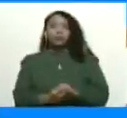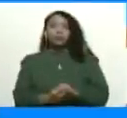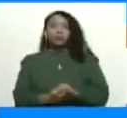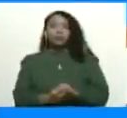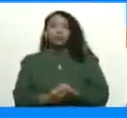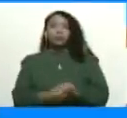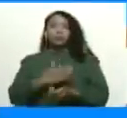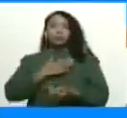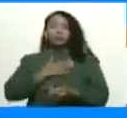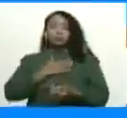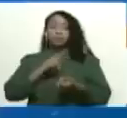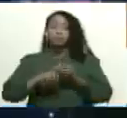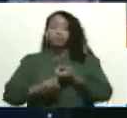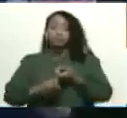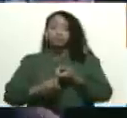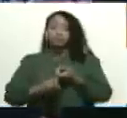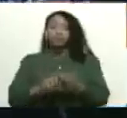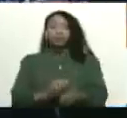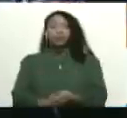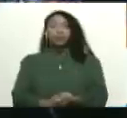Mi esposo